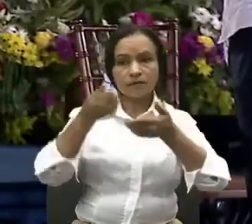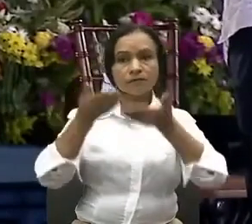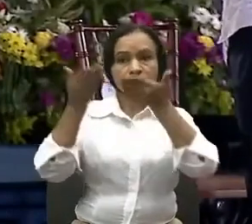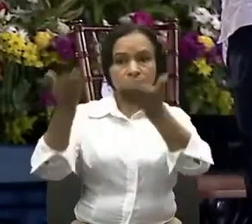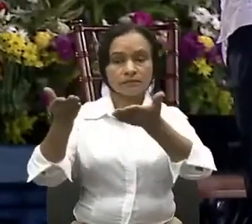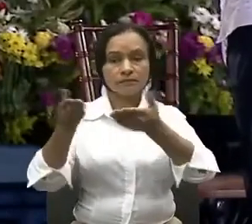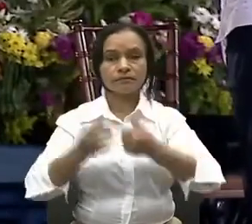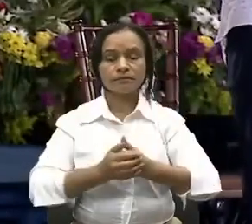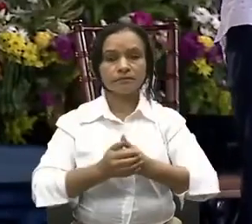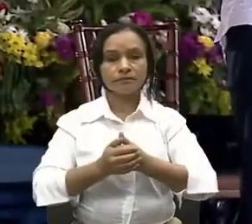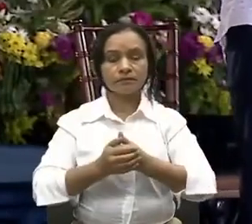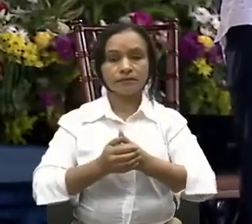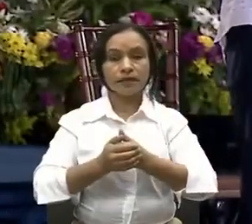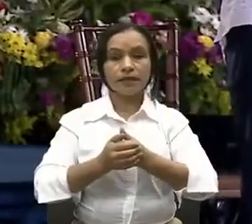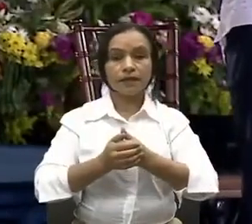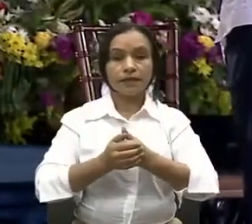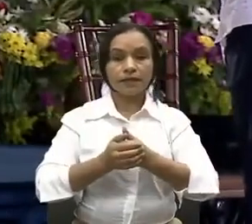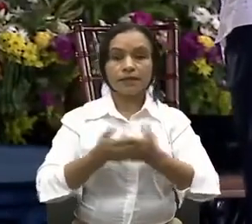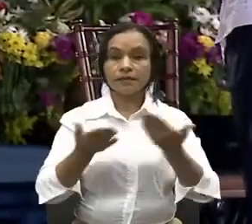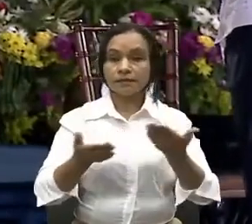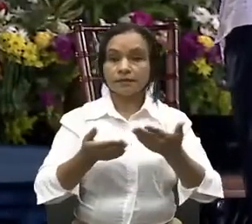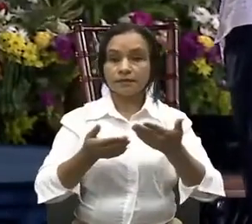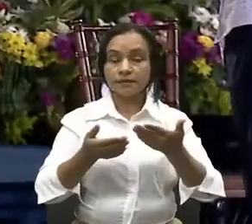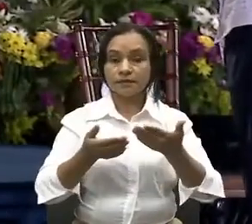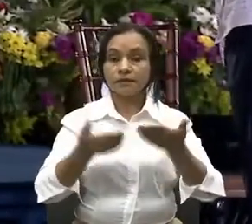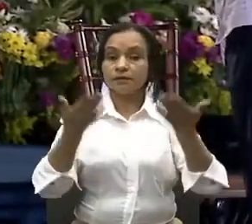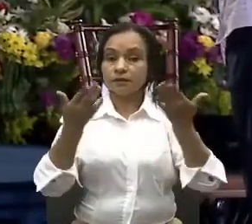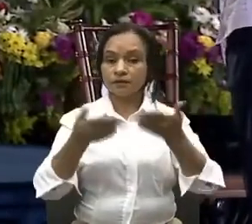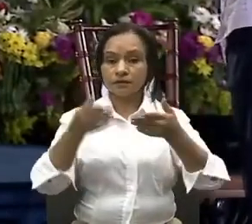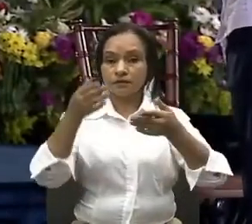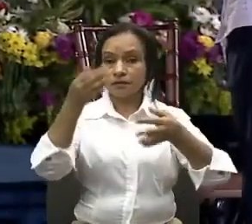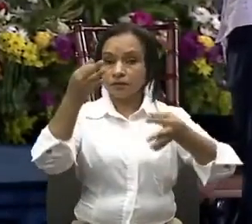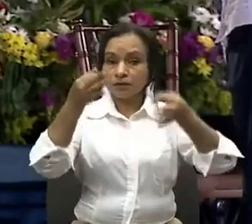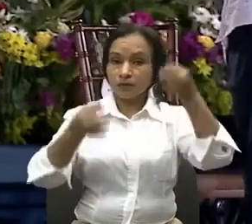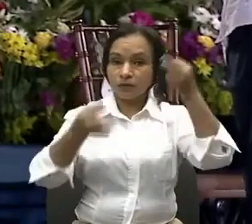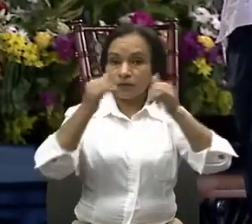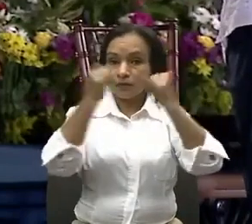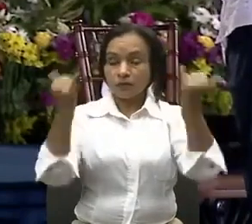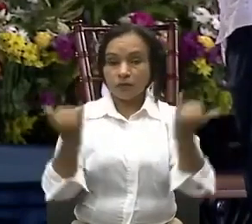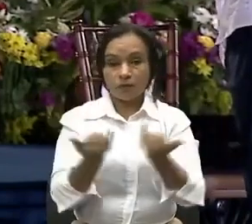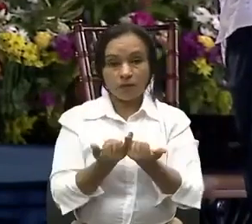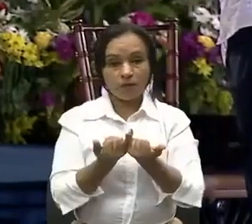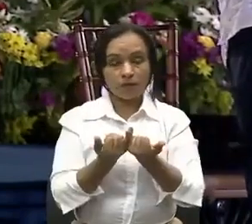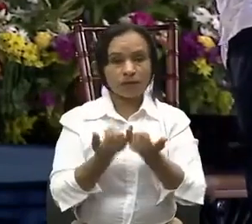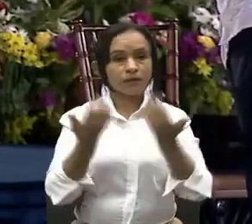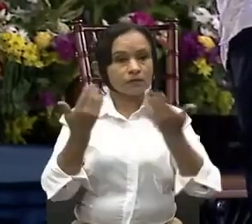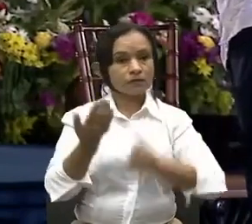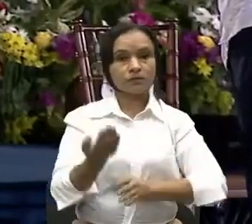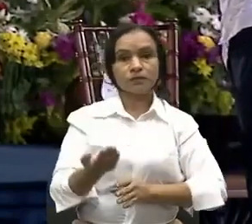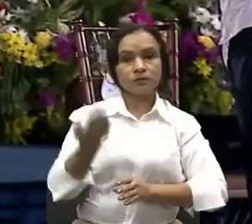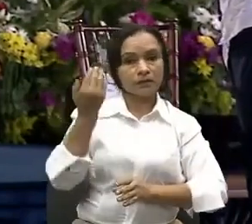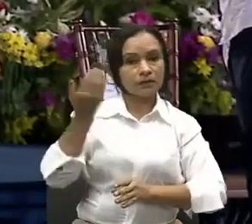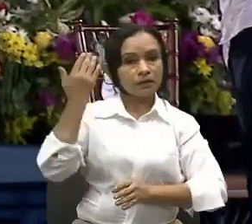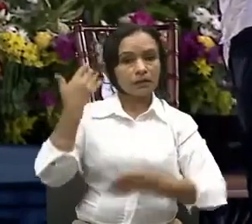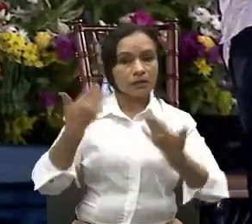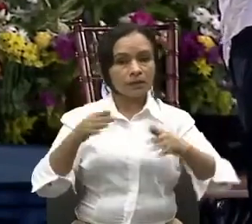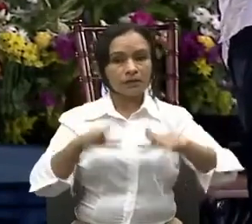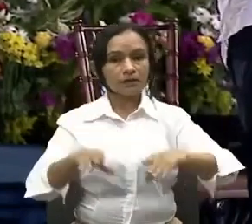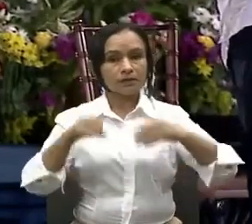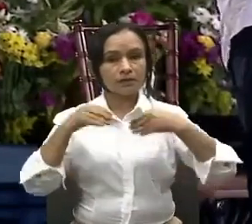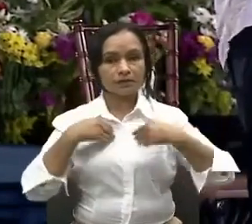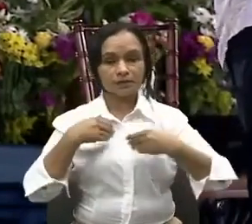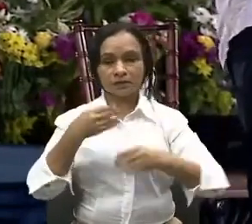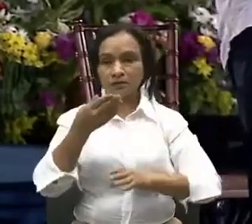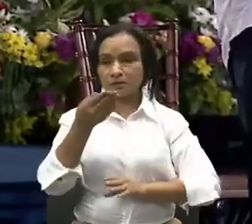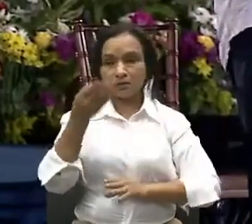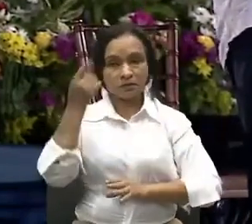Y la Corte, en un fallo histórico sin precedente, porque nadie se lo